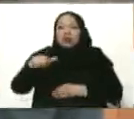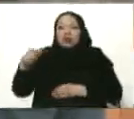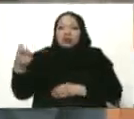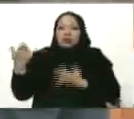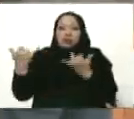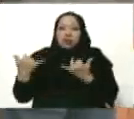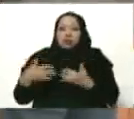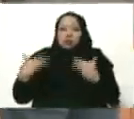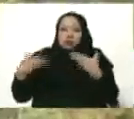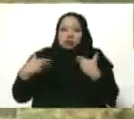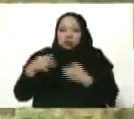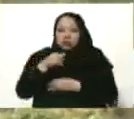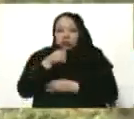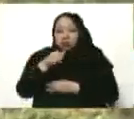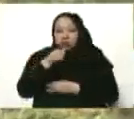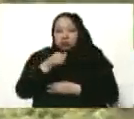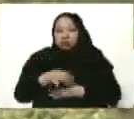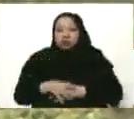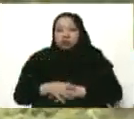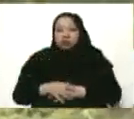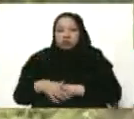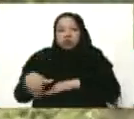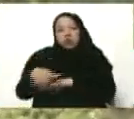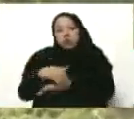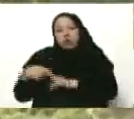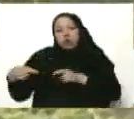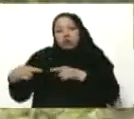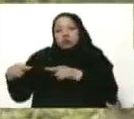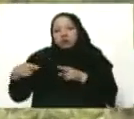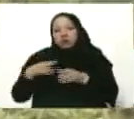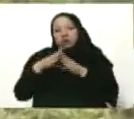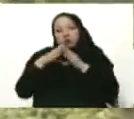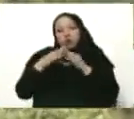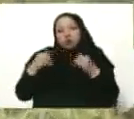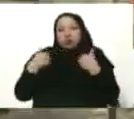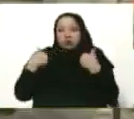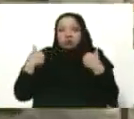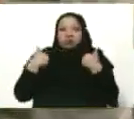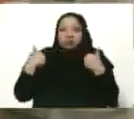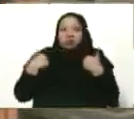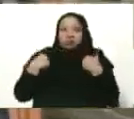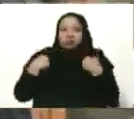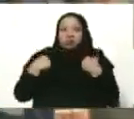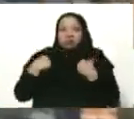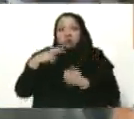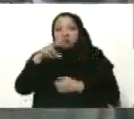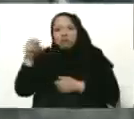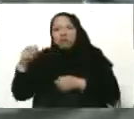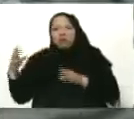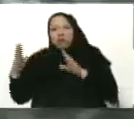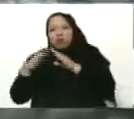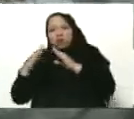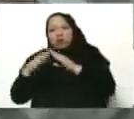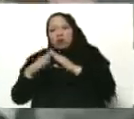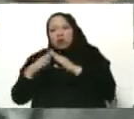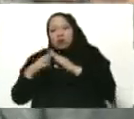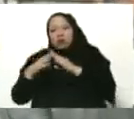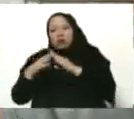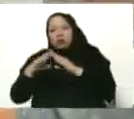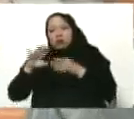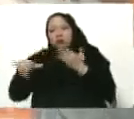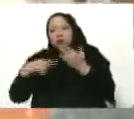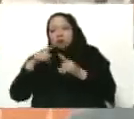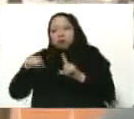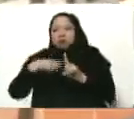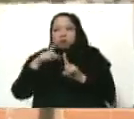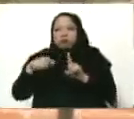que todas estas viviendas están muy cercanas a la quebrada. Por lo tanto, todo lo que es el marco de más de 300 viviendas que hacen vida en todo este punto de círculo